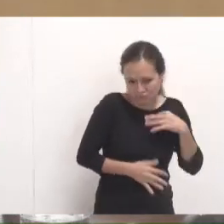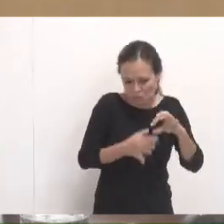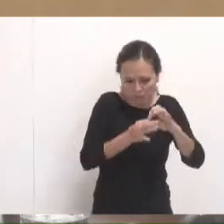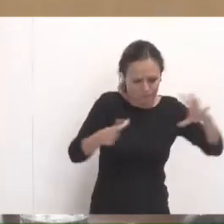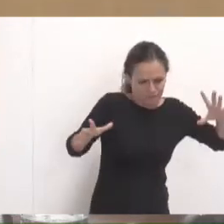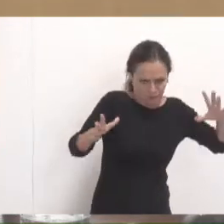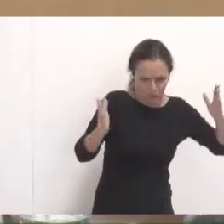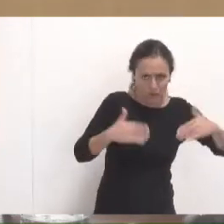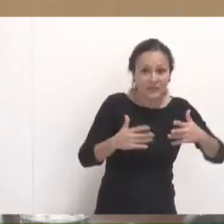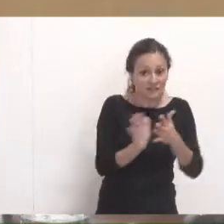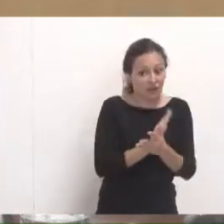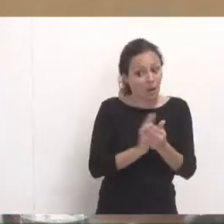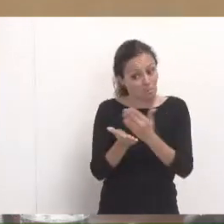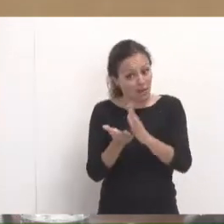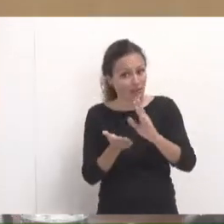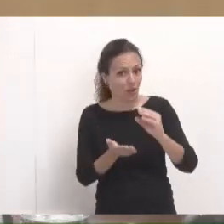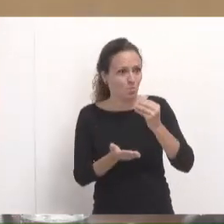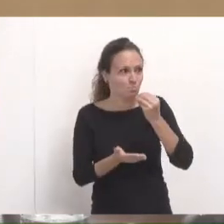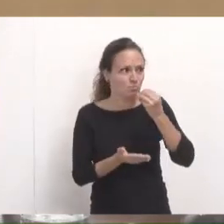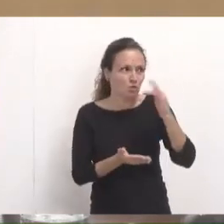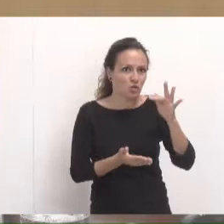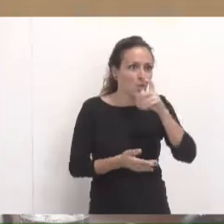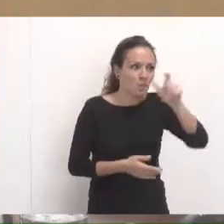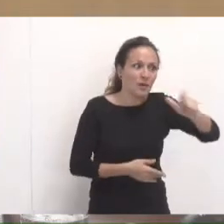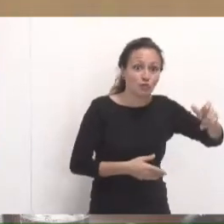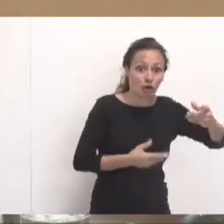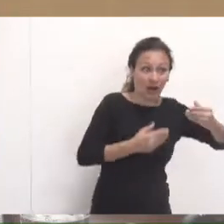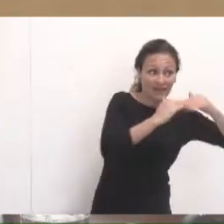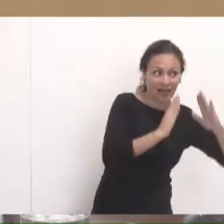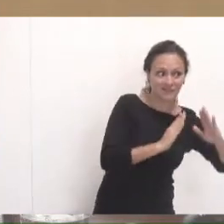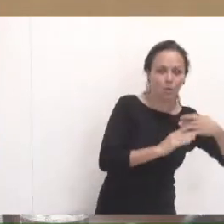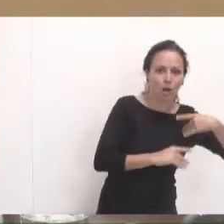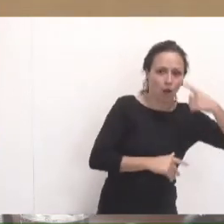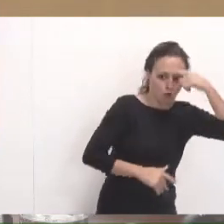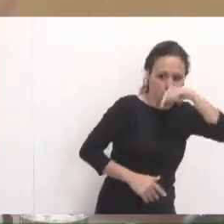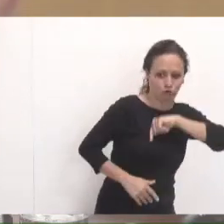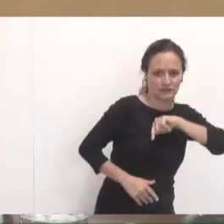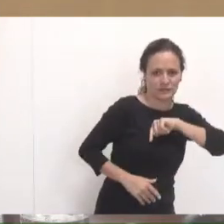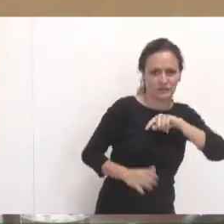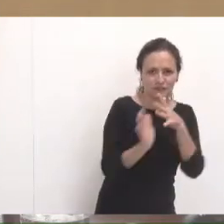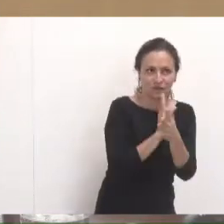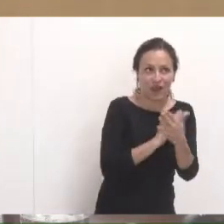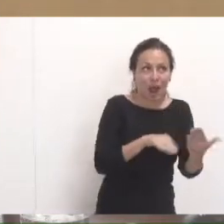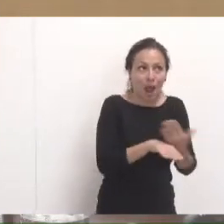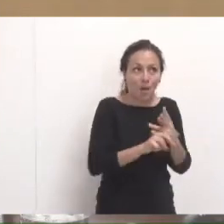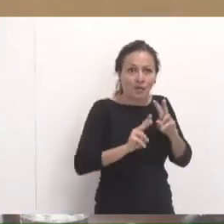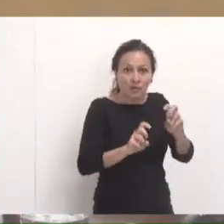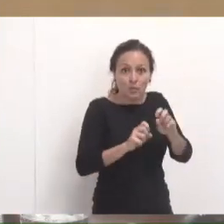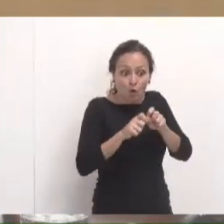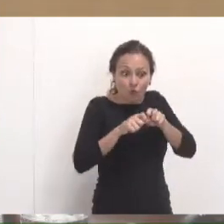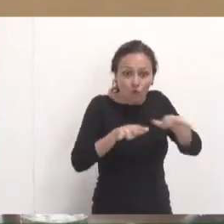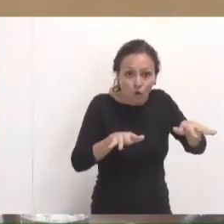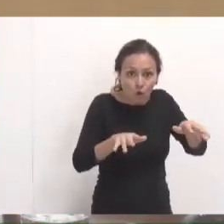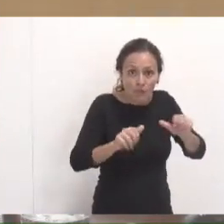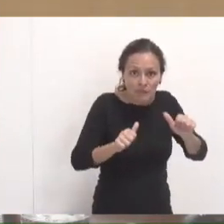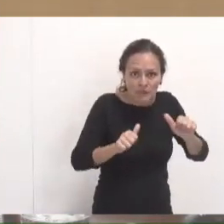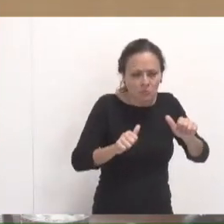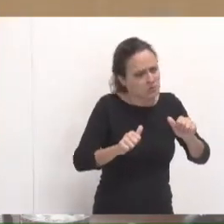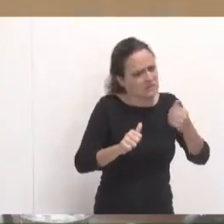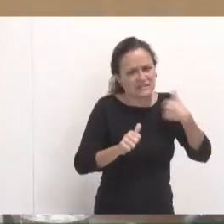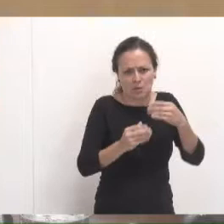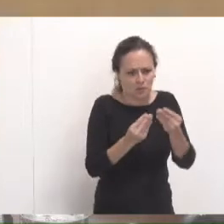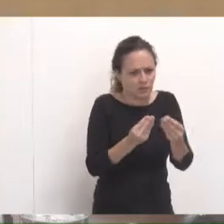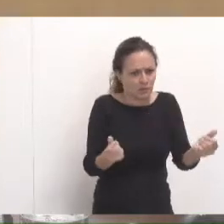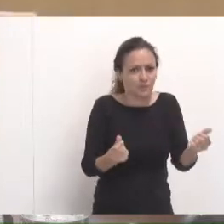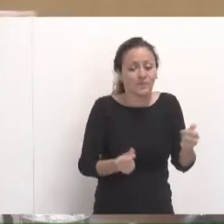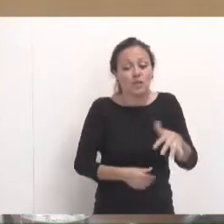la gente se conciencia y sabemos que el foco no está más allá de donde estaba inicialmente detectado. En el caso del foco de Arona, ese fue